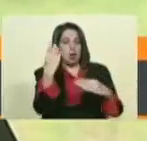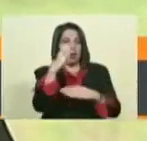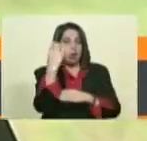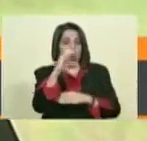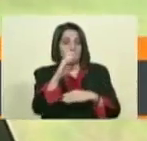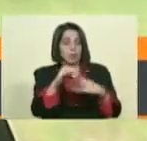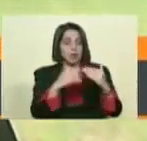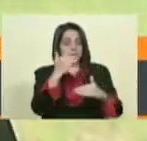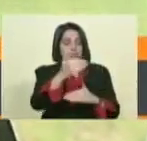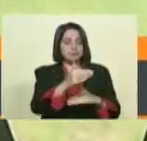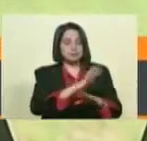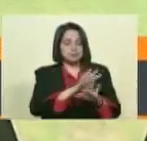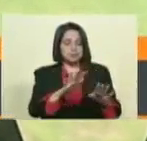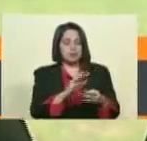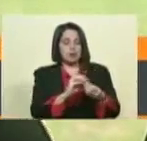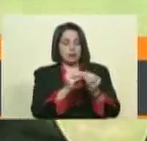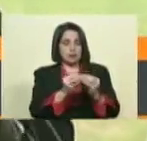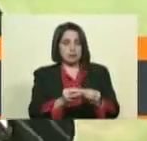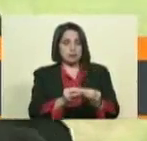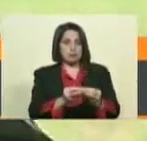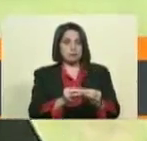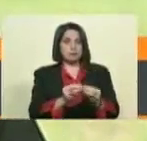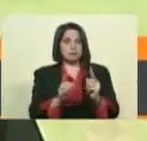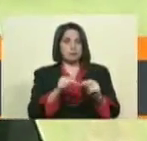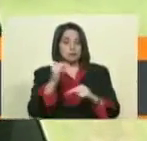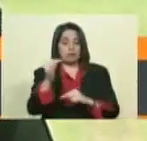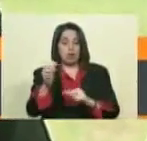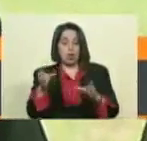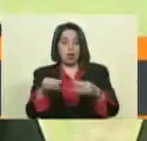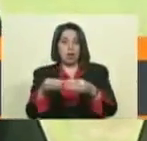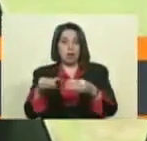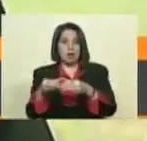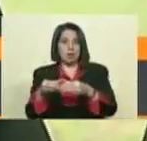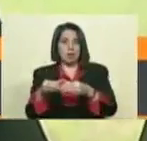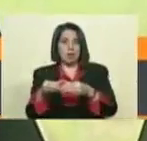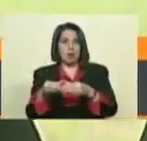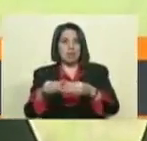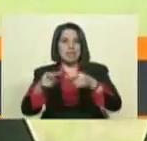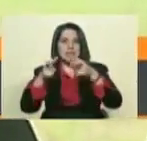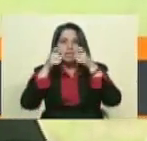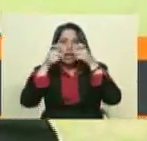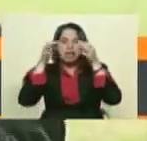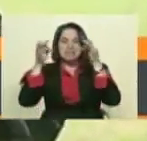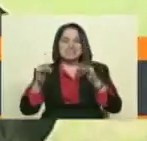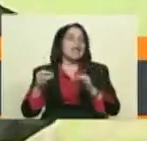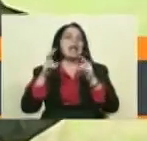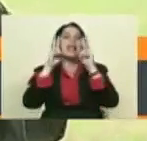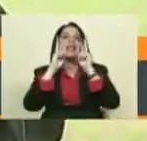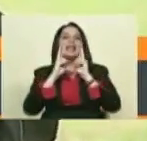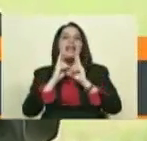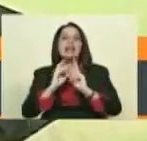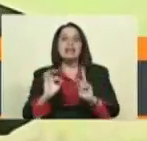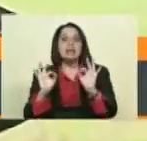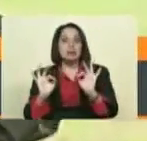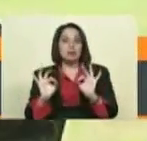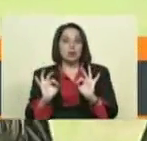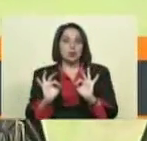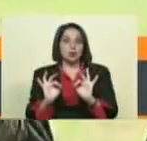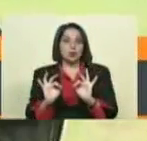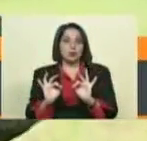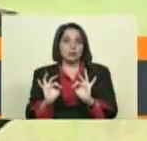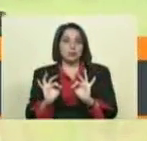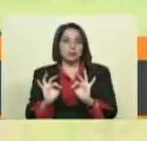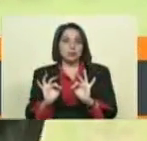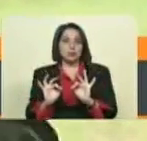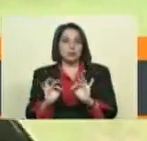línea fronteriza al hermano país, y un equipo de sanidad. Ya con estos equipos y el equipo